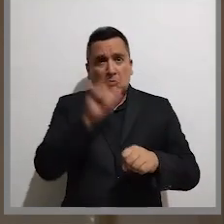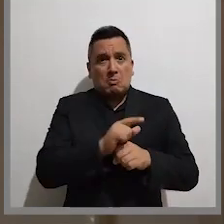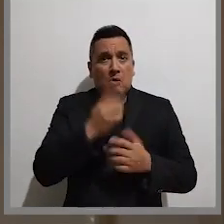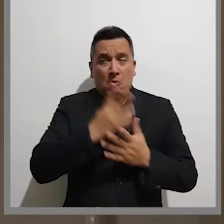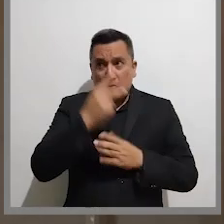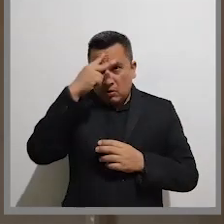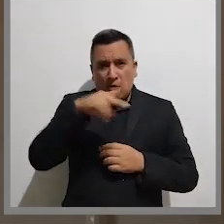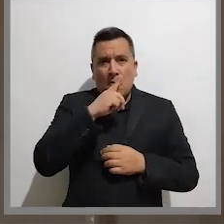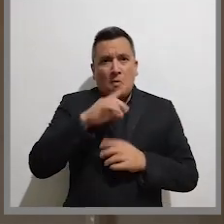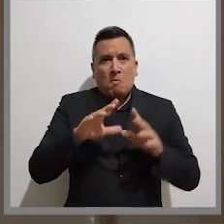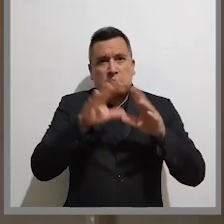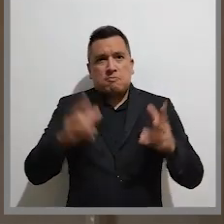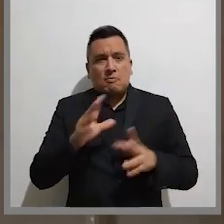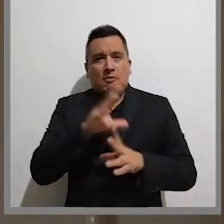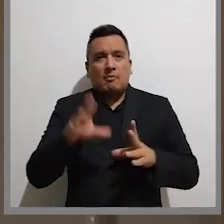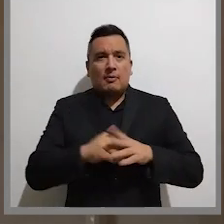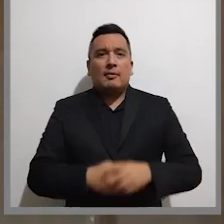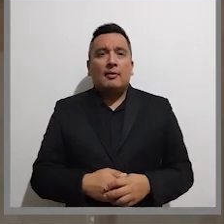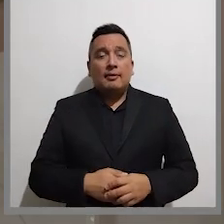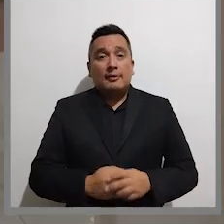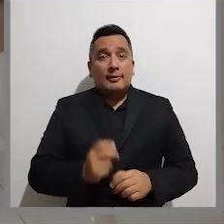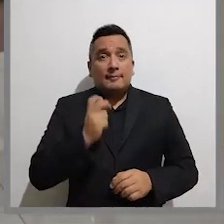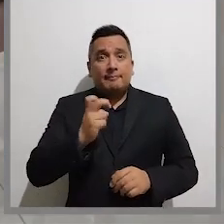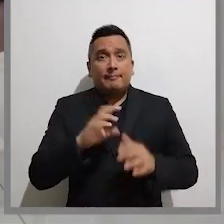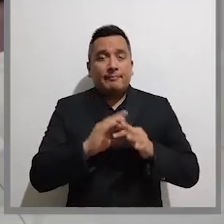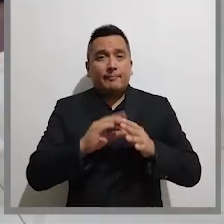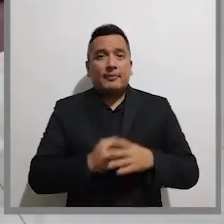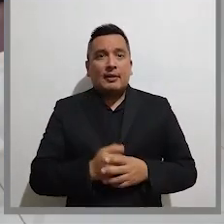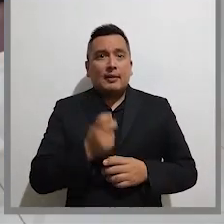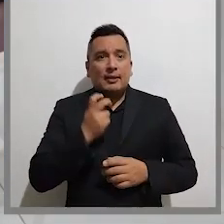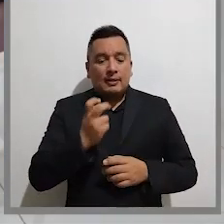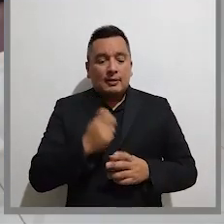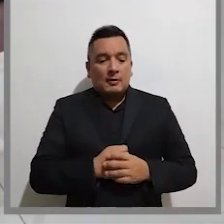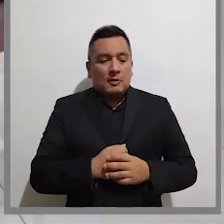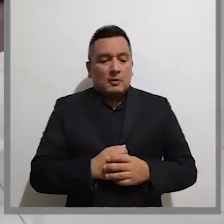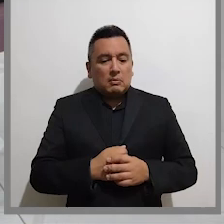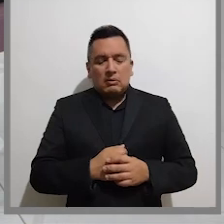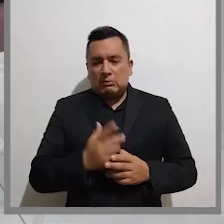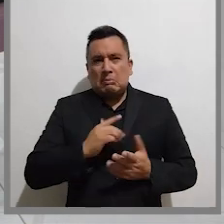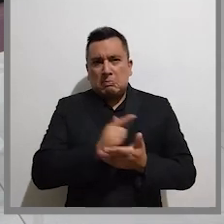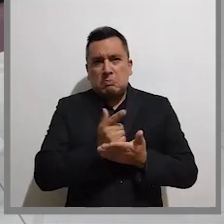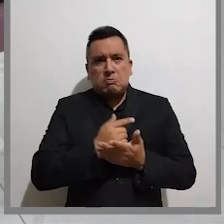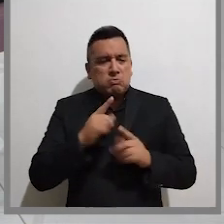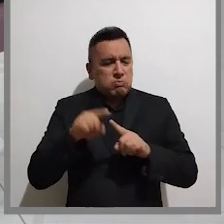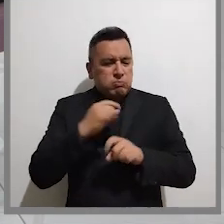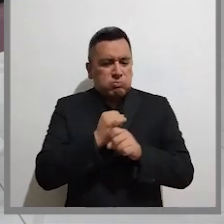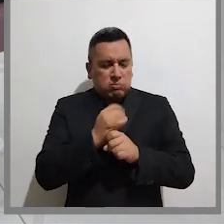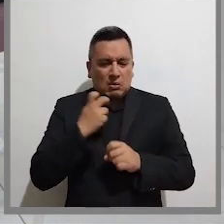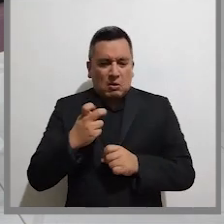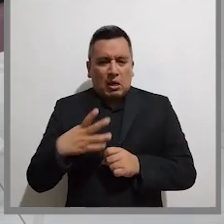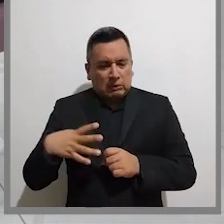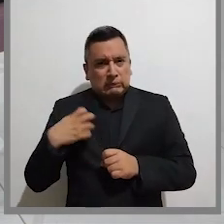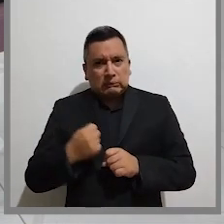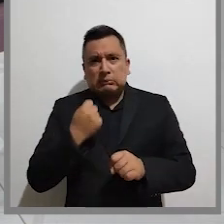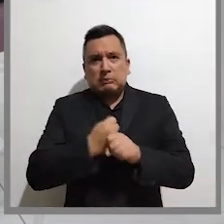México, a nivel global. Cuando hablamos de esta violencia, hay bibliografía, se ha avanzado. Ya se tiene un tiempo,